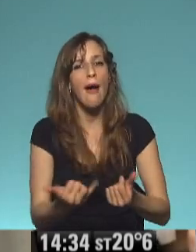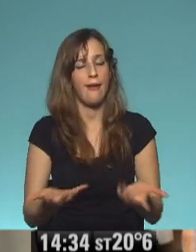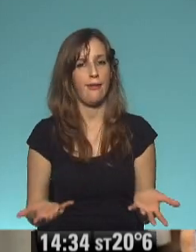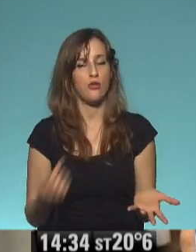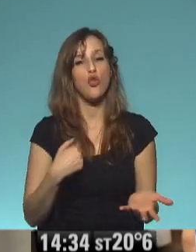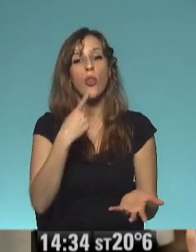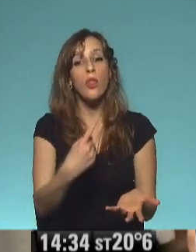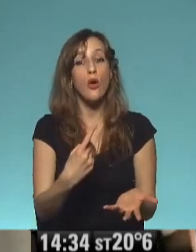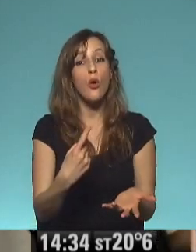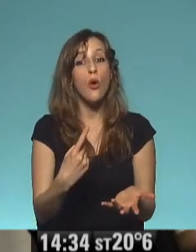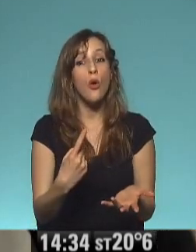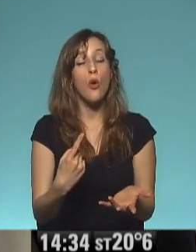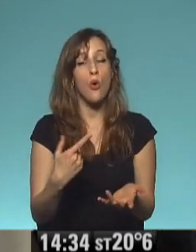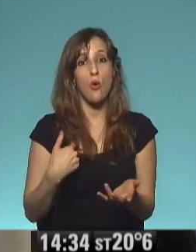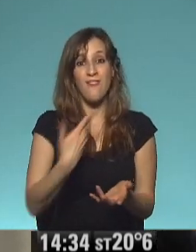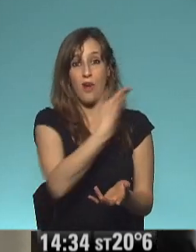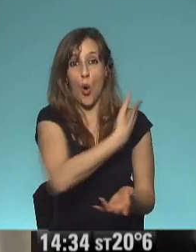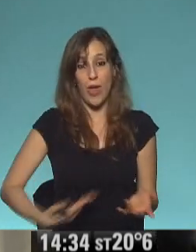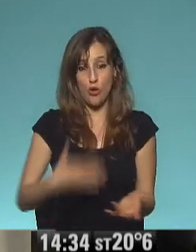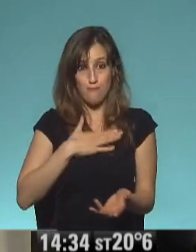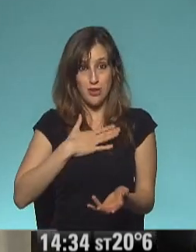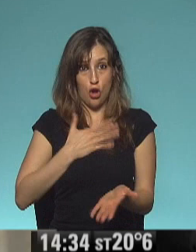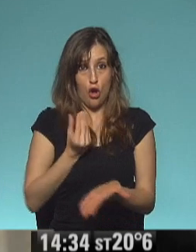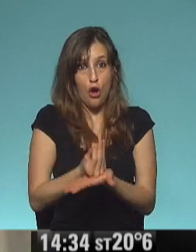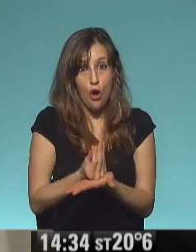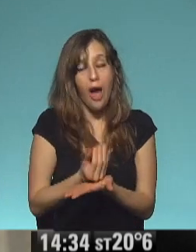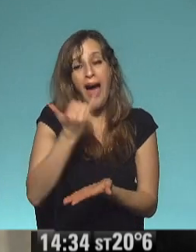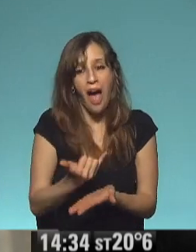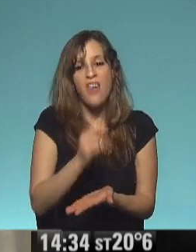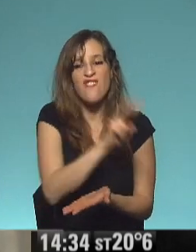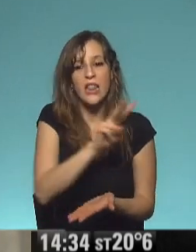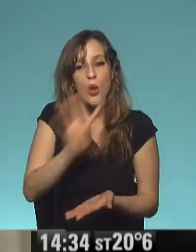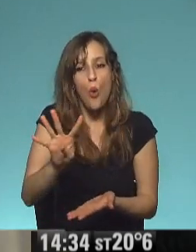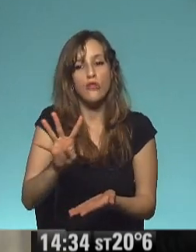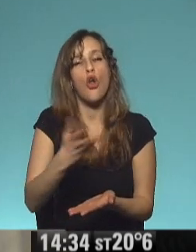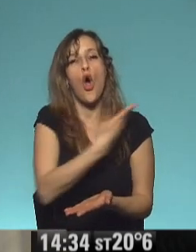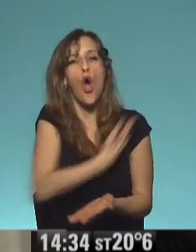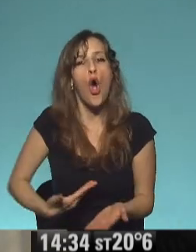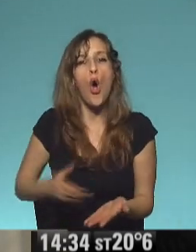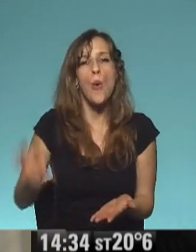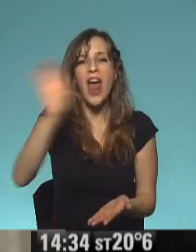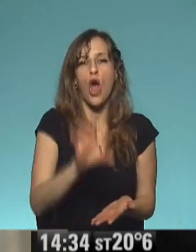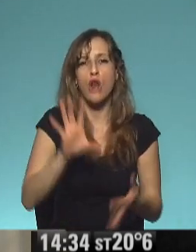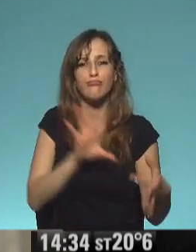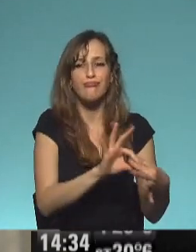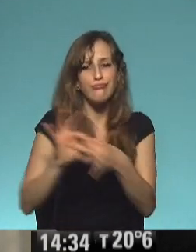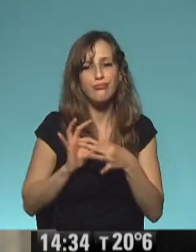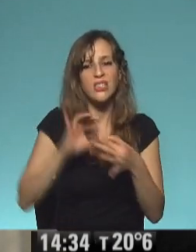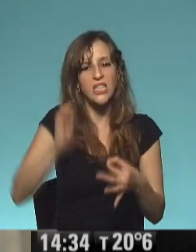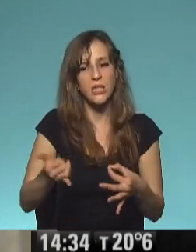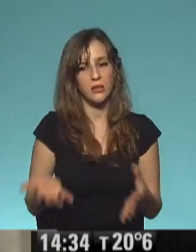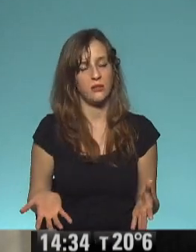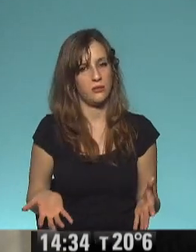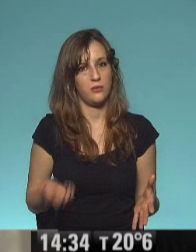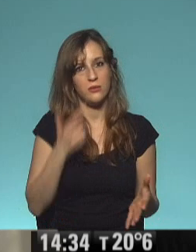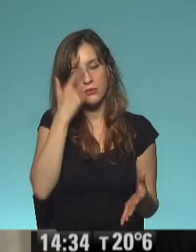con 24 gobernadores. Y voy a gobernar con 24 gobernadores. Por lo tanto, voy a asistir en todo lo que